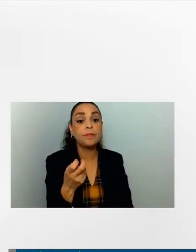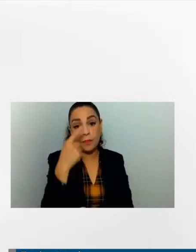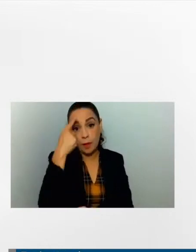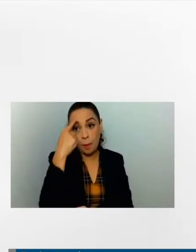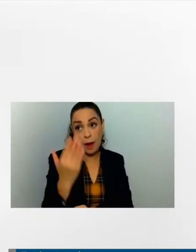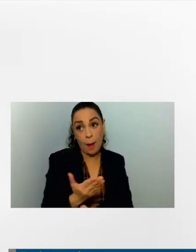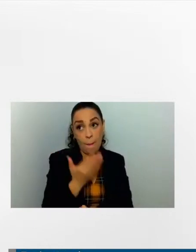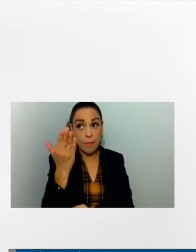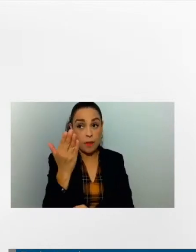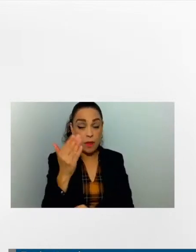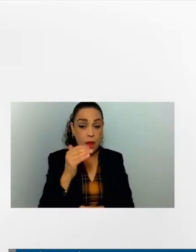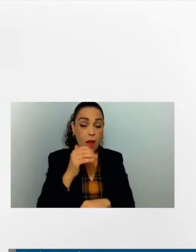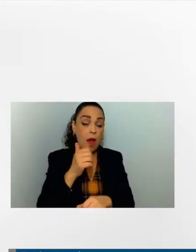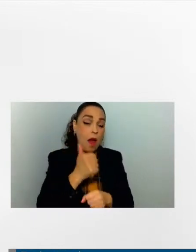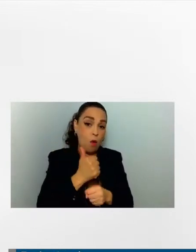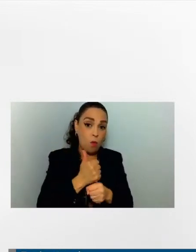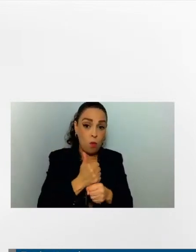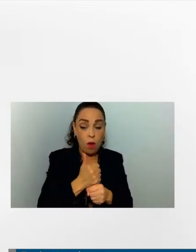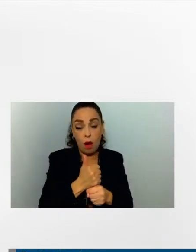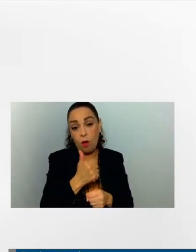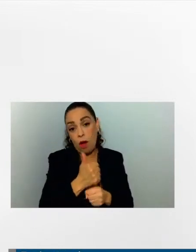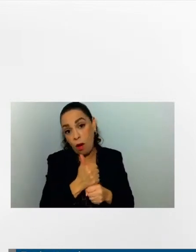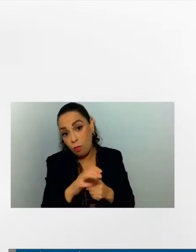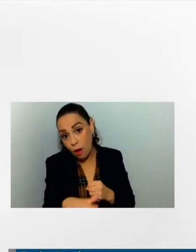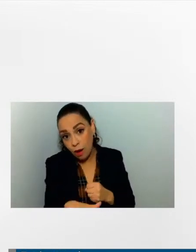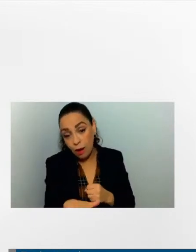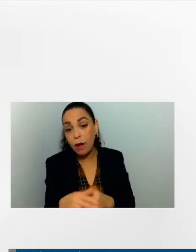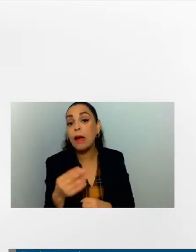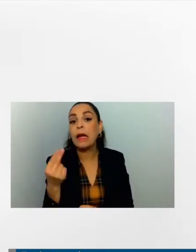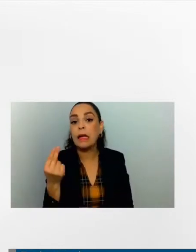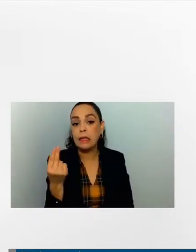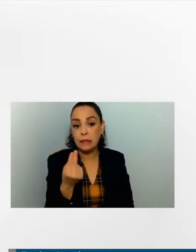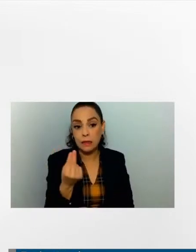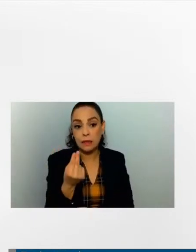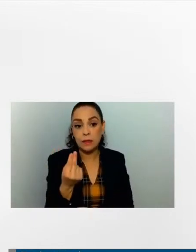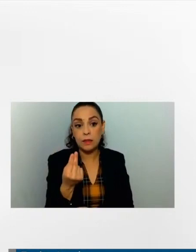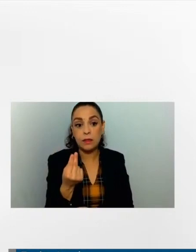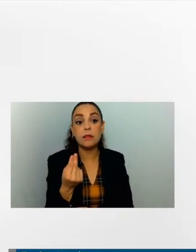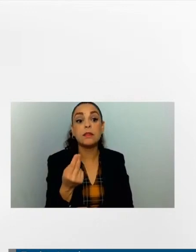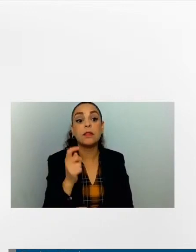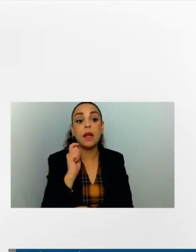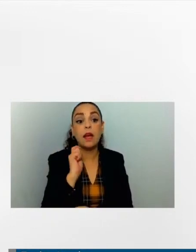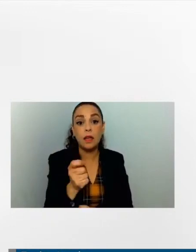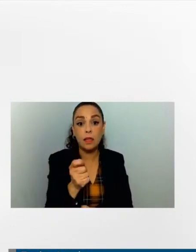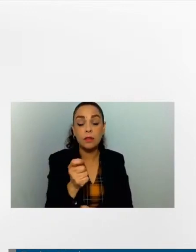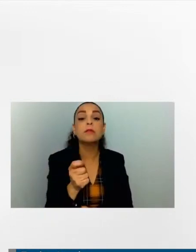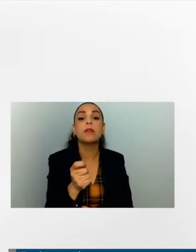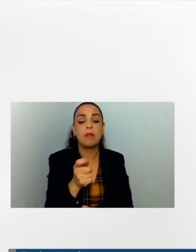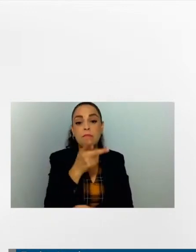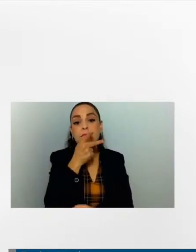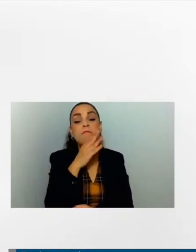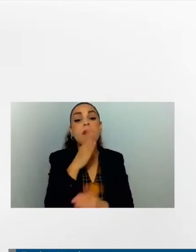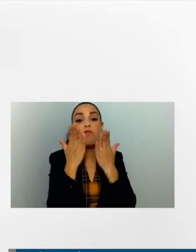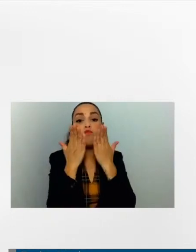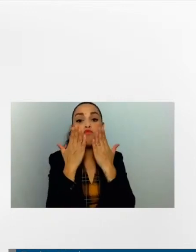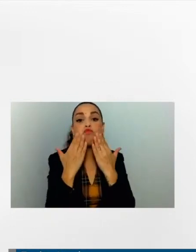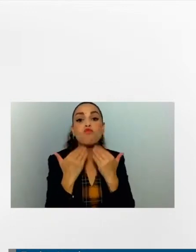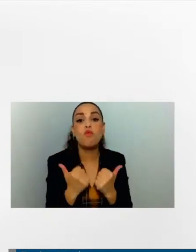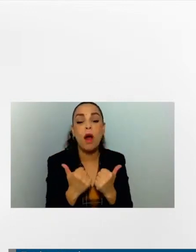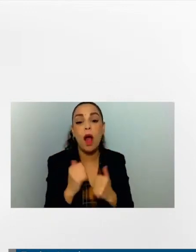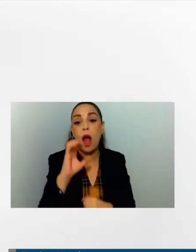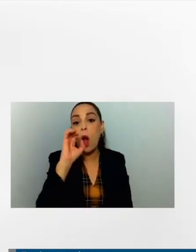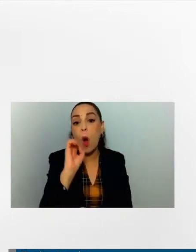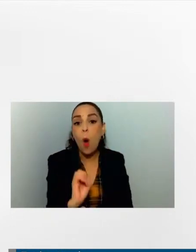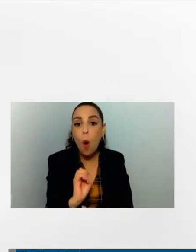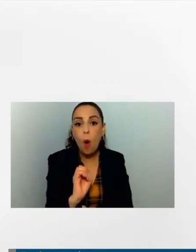a los abuelos y abuelas, pues tienen que faltar los progenitores o tienen que estar imposibilitados